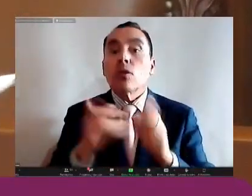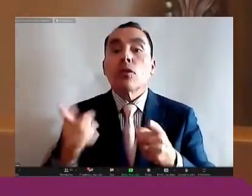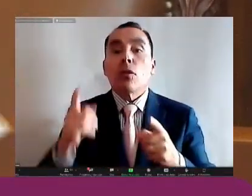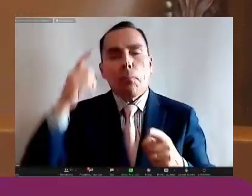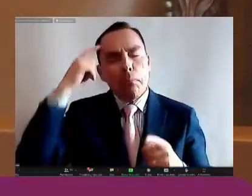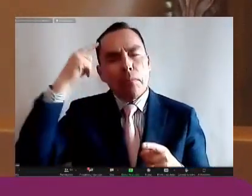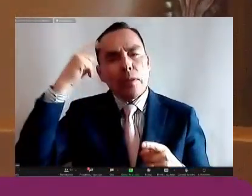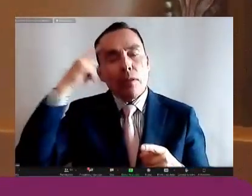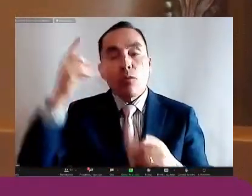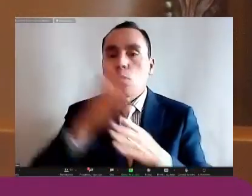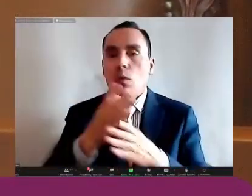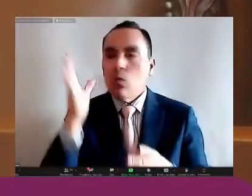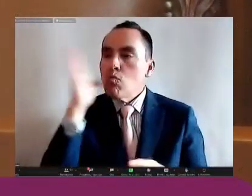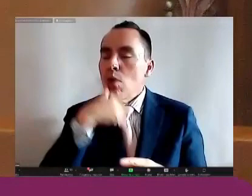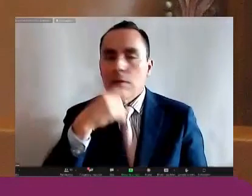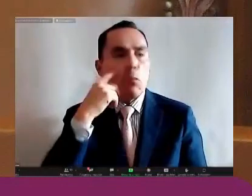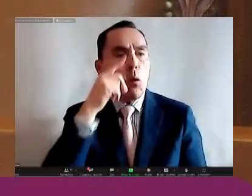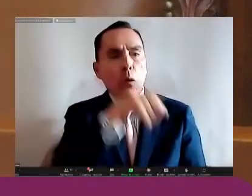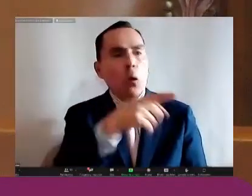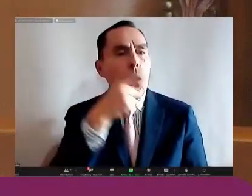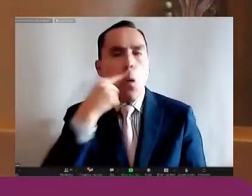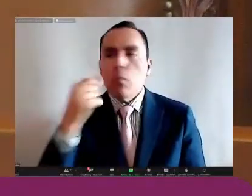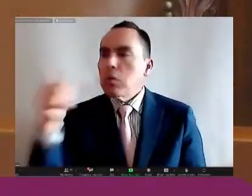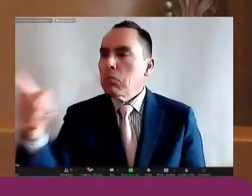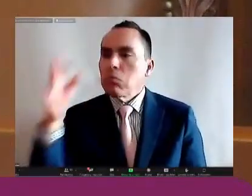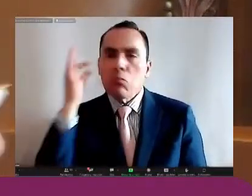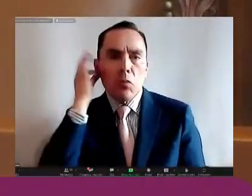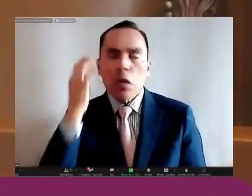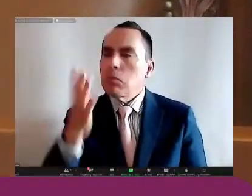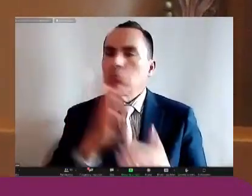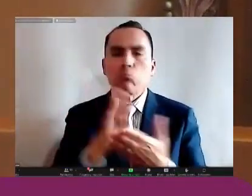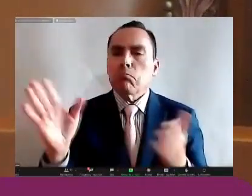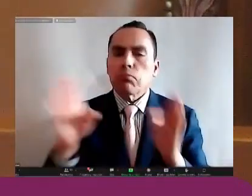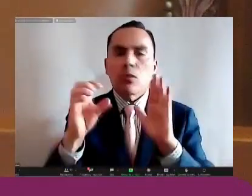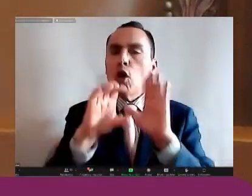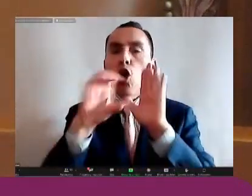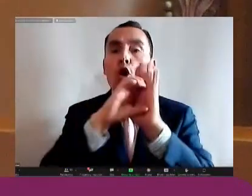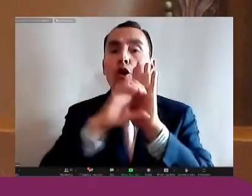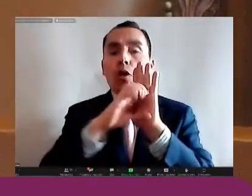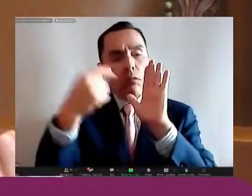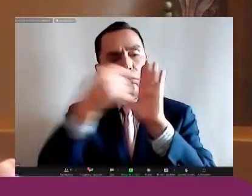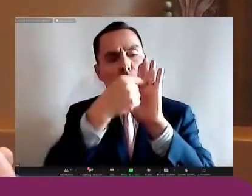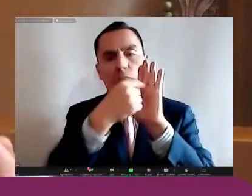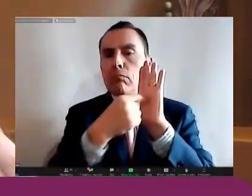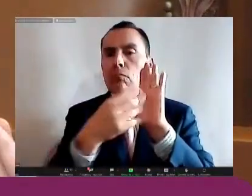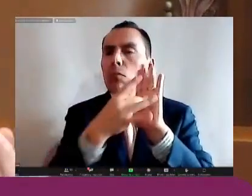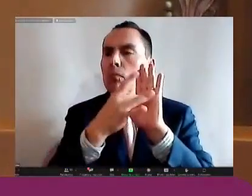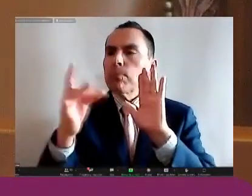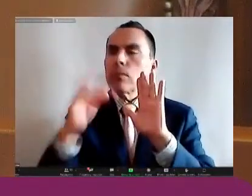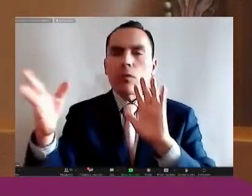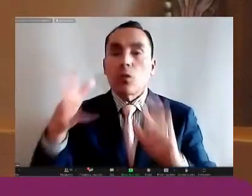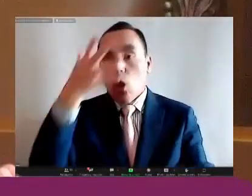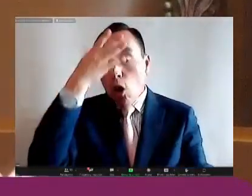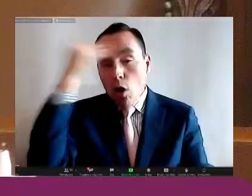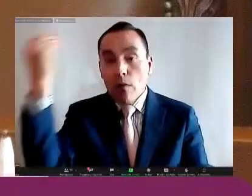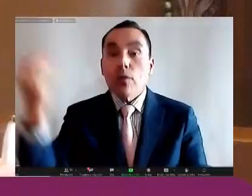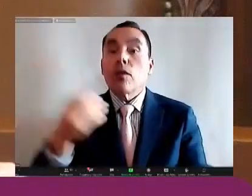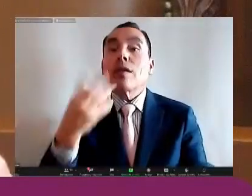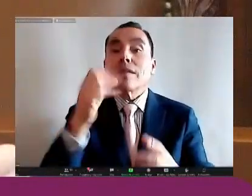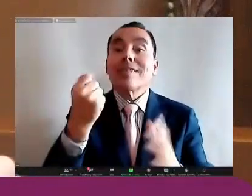distinguen entre hombres y mujeres, e incluso el mismo código, en una disposición que a veces se nos olvida, que es el artículo 25, nos